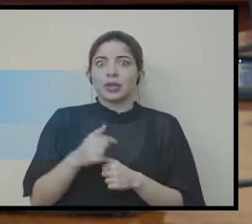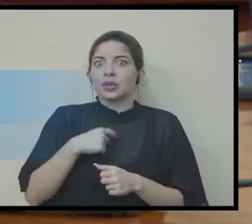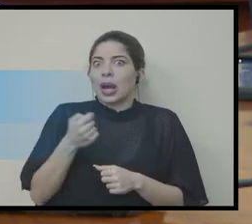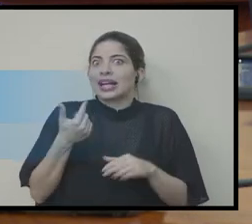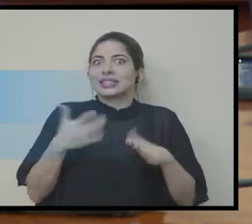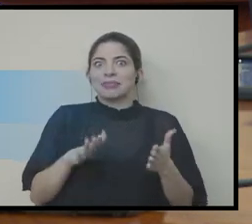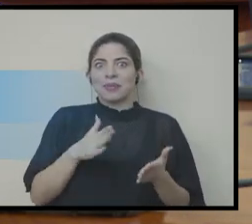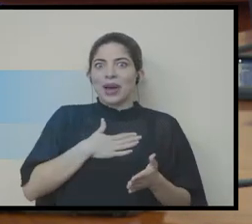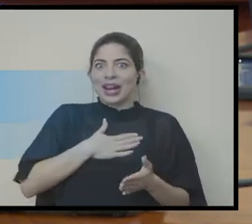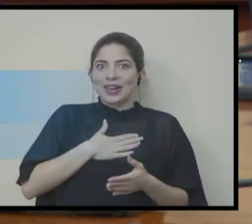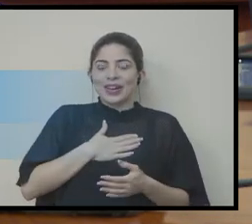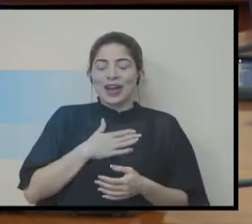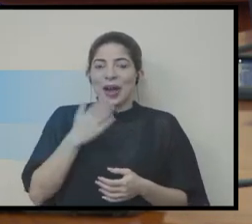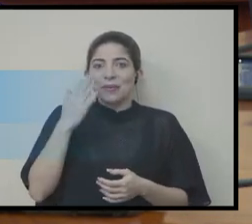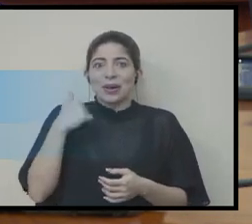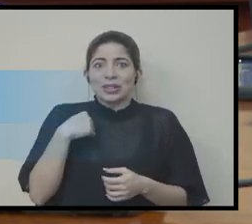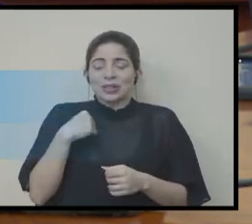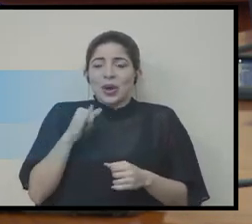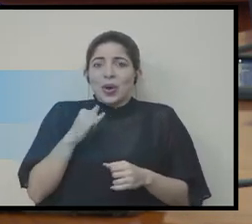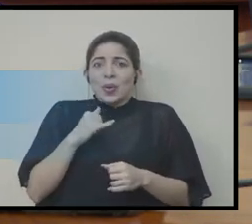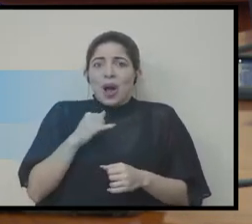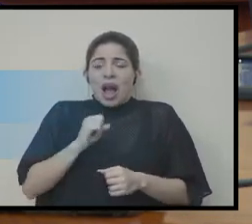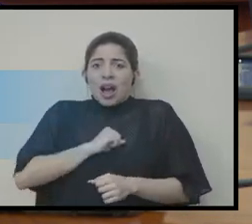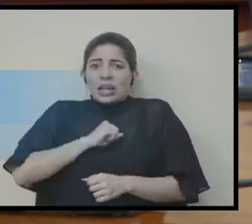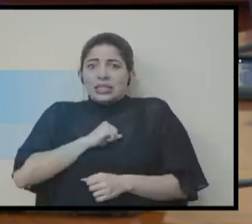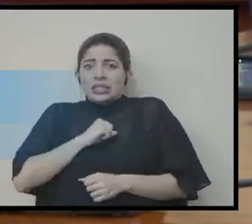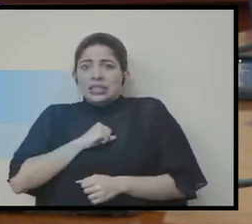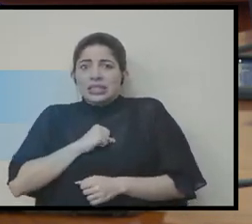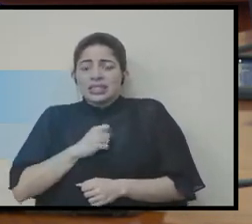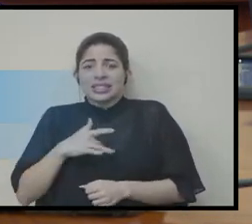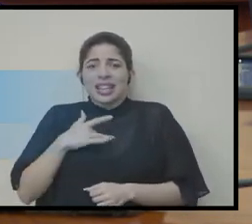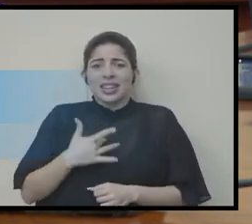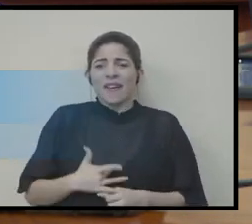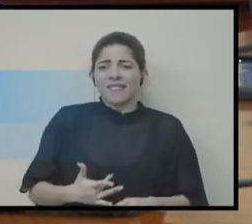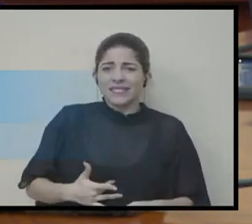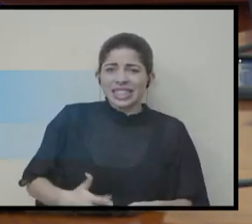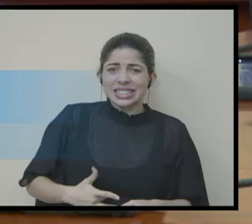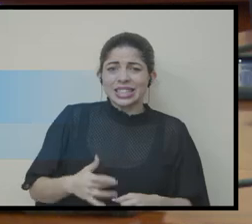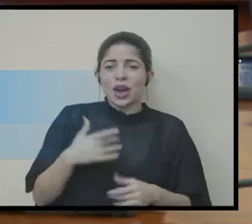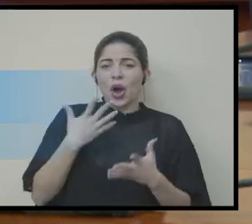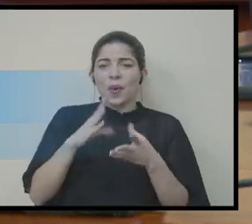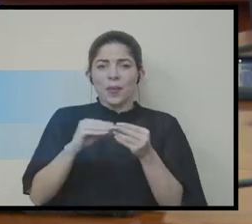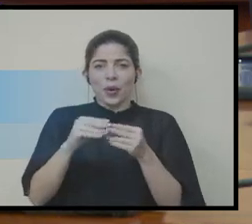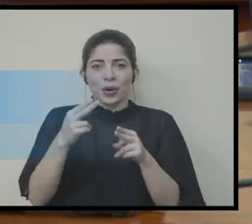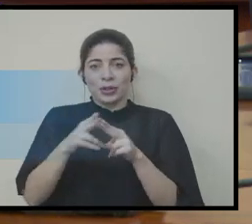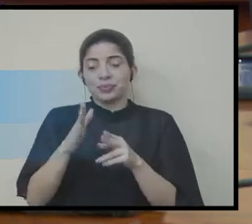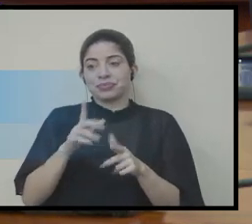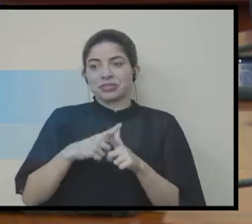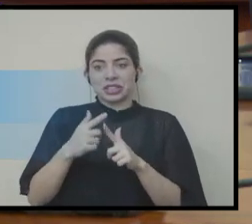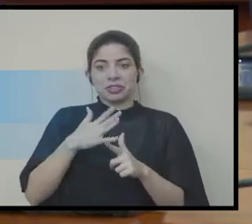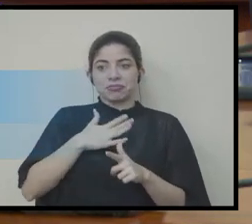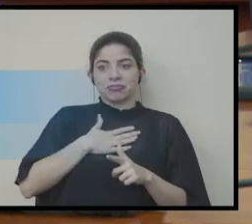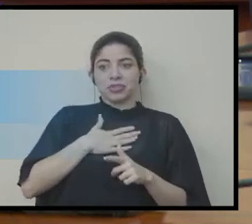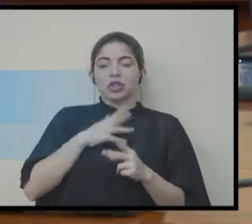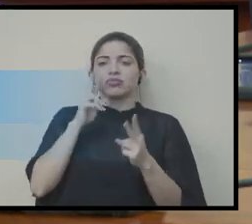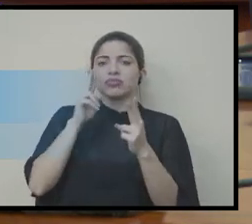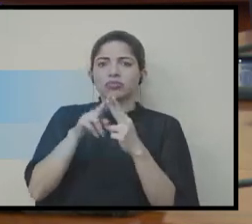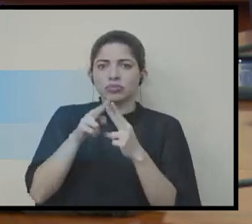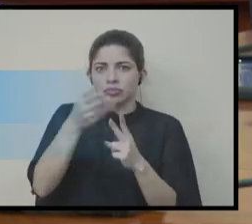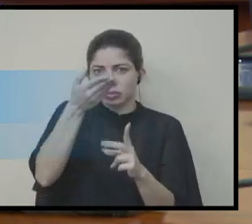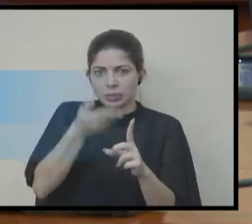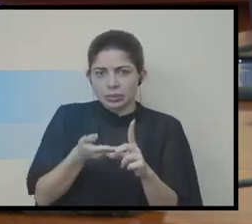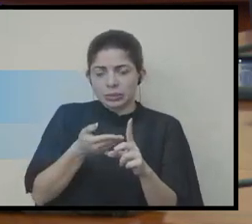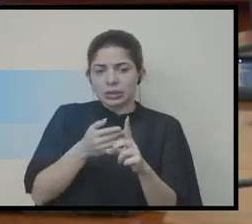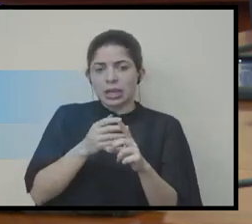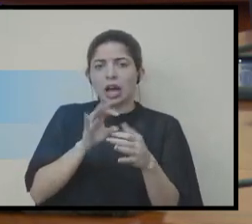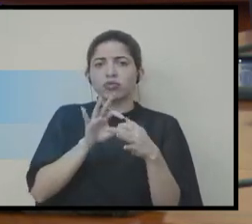me muero, ¿verdad? Se me hizo así un hueco en la panza. Y para hacer el cuento corto, terminé conociéndolo, creamos